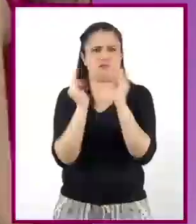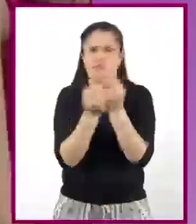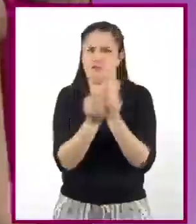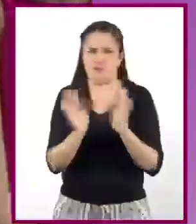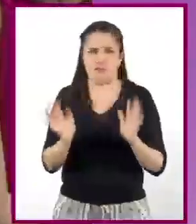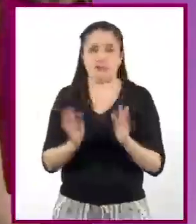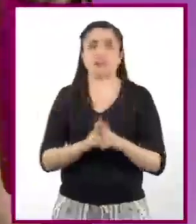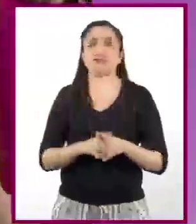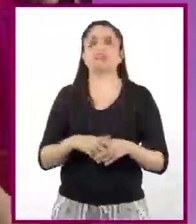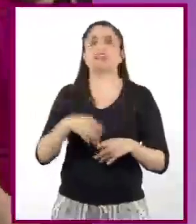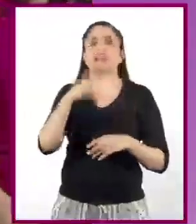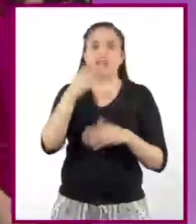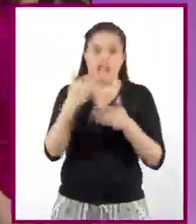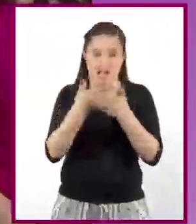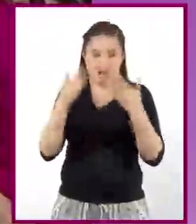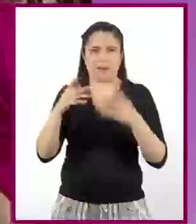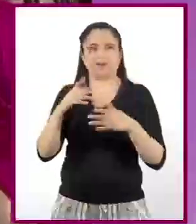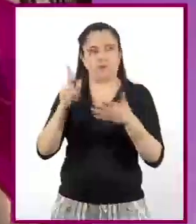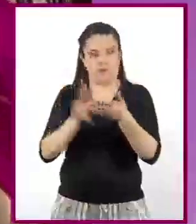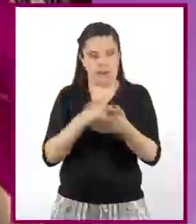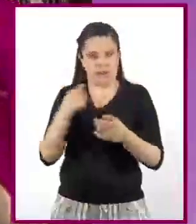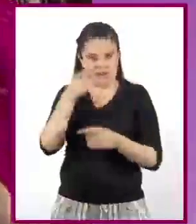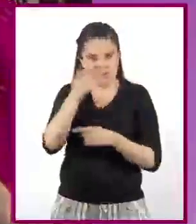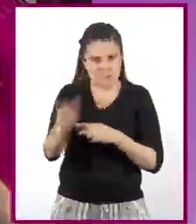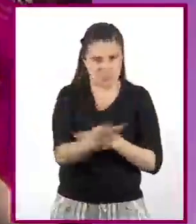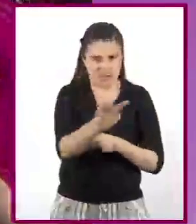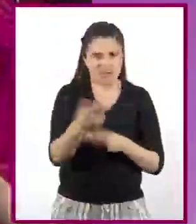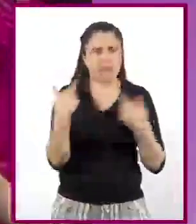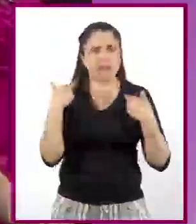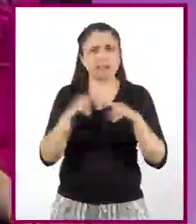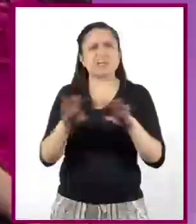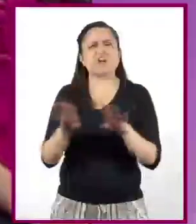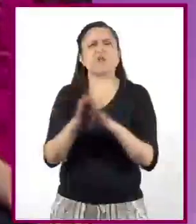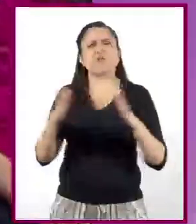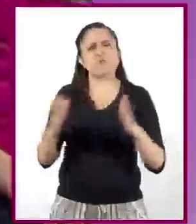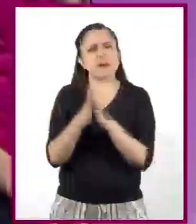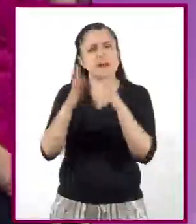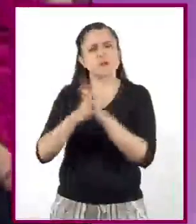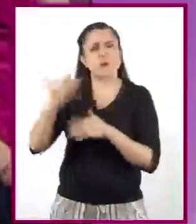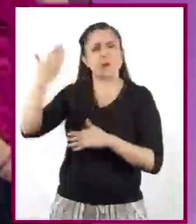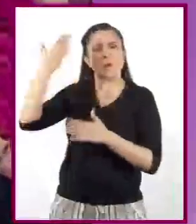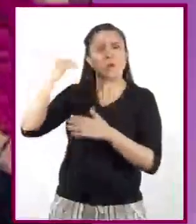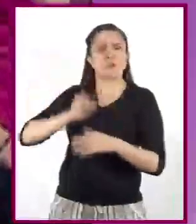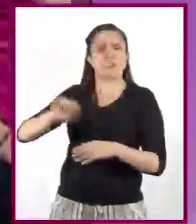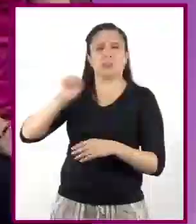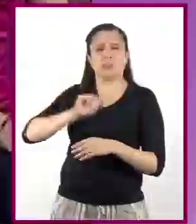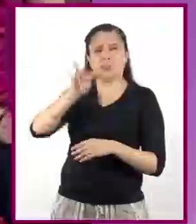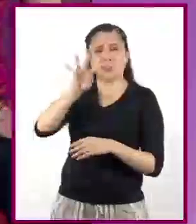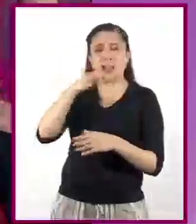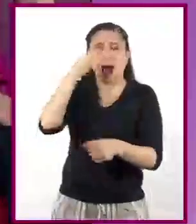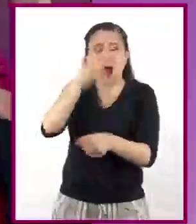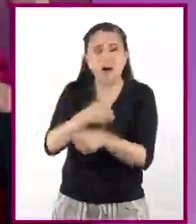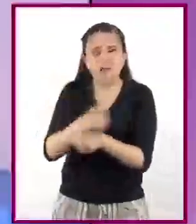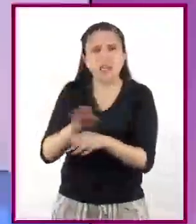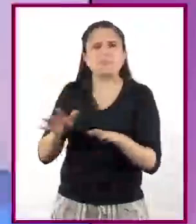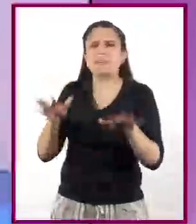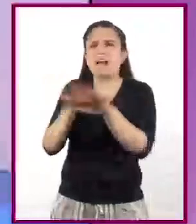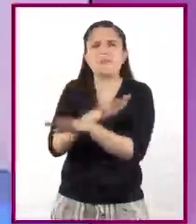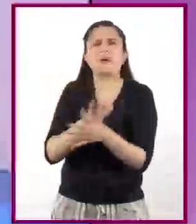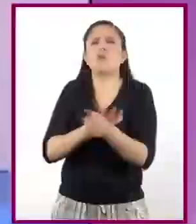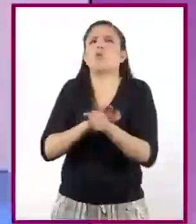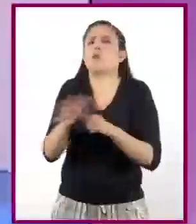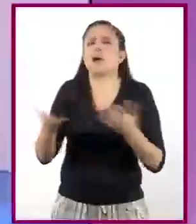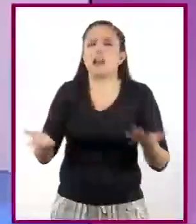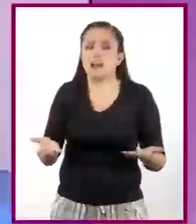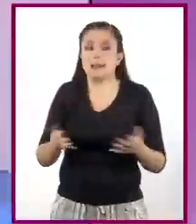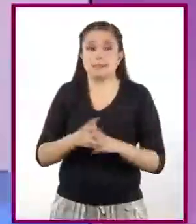Vamos nuevamente con nuestro especialista. ¿Cómo era la participación de los ciudadanos del siglo XIX y cómo es en la actualidad? Bueno, como